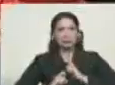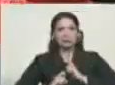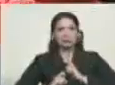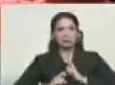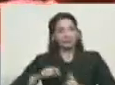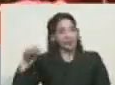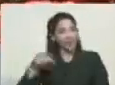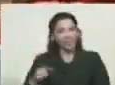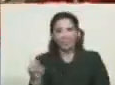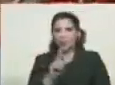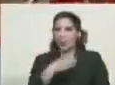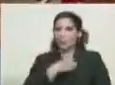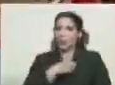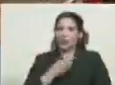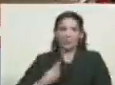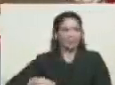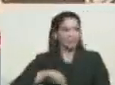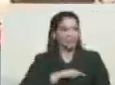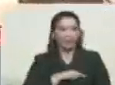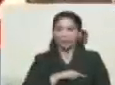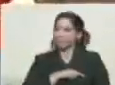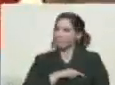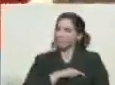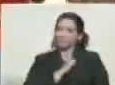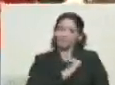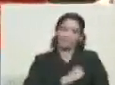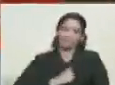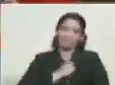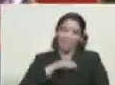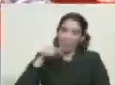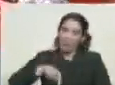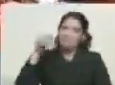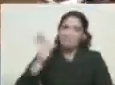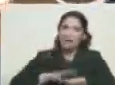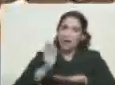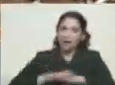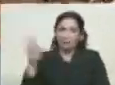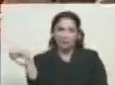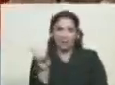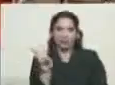no van a poder con nosotros. Porque lo que ocurre en Venezuela